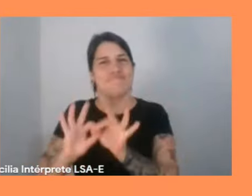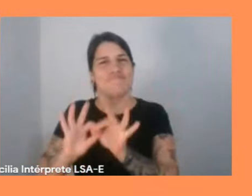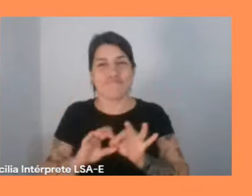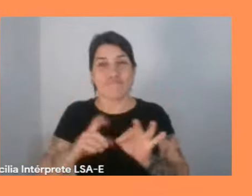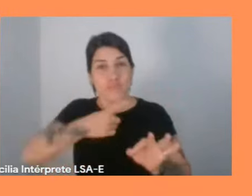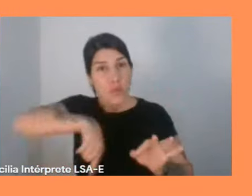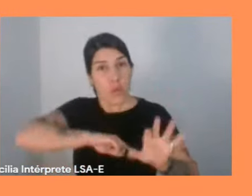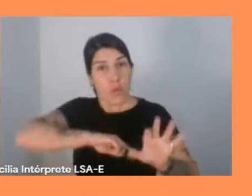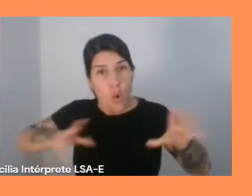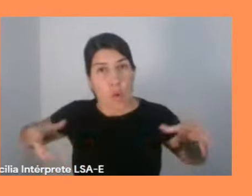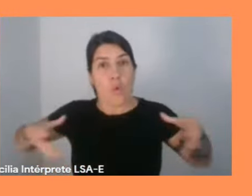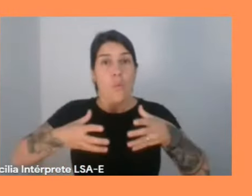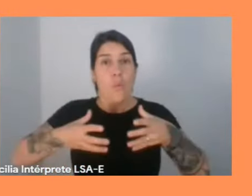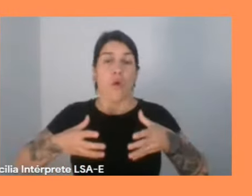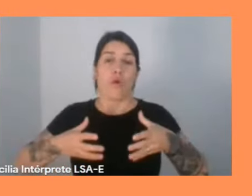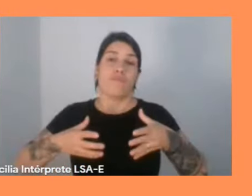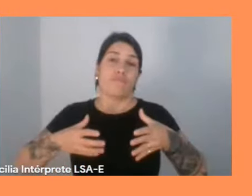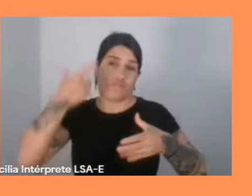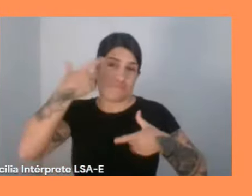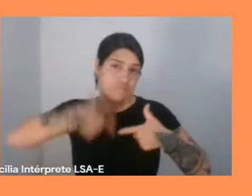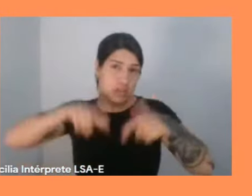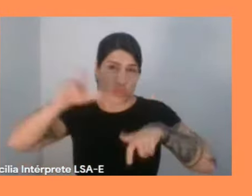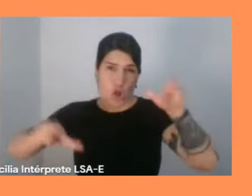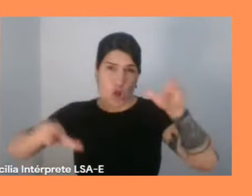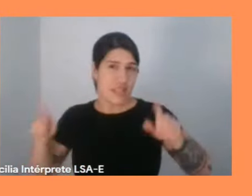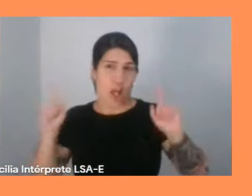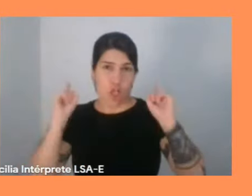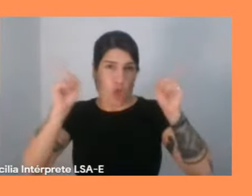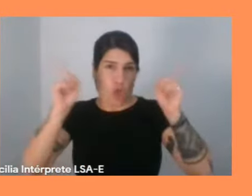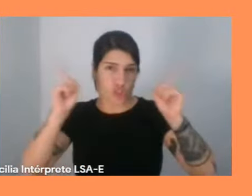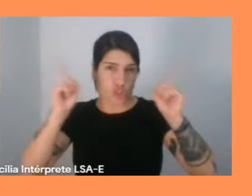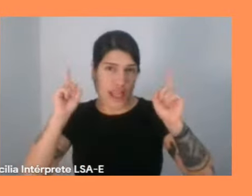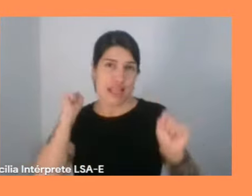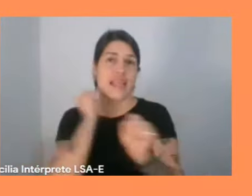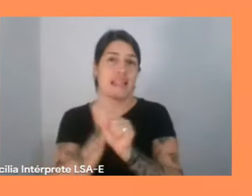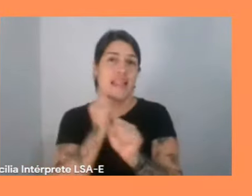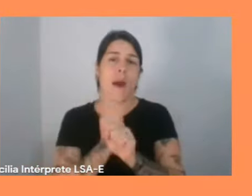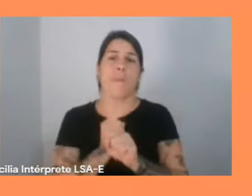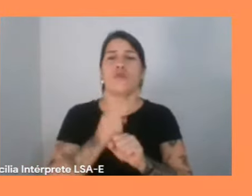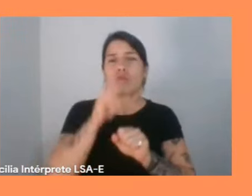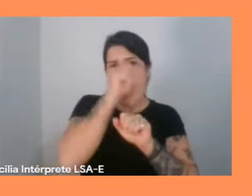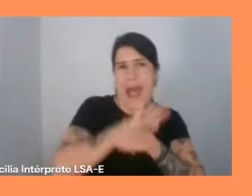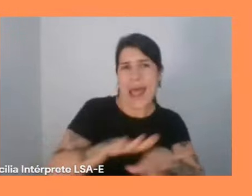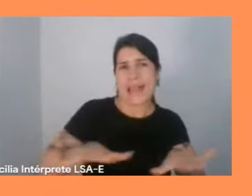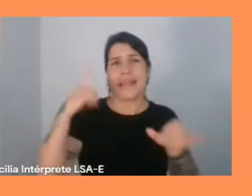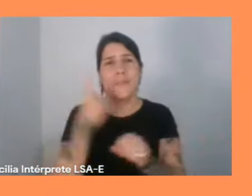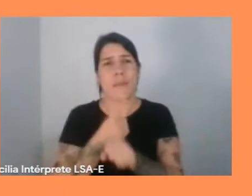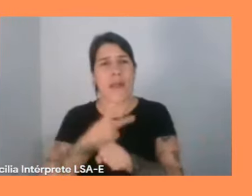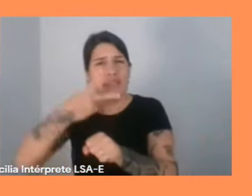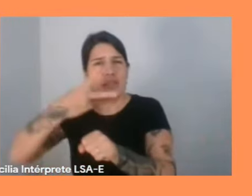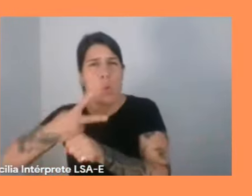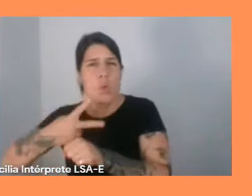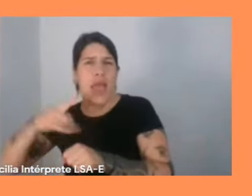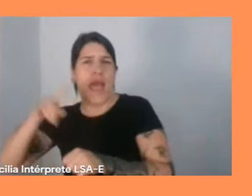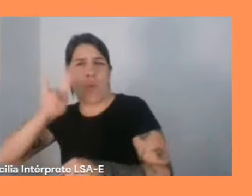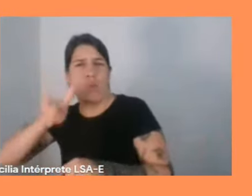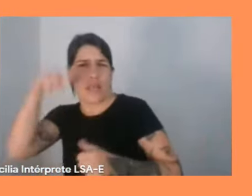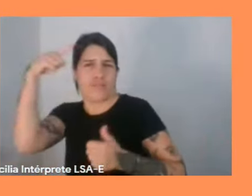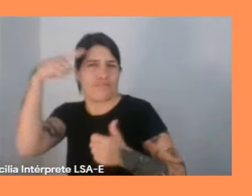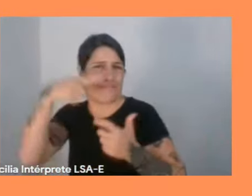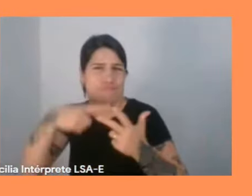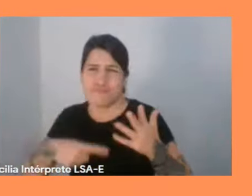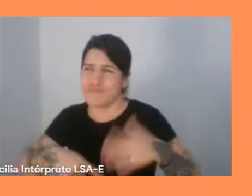trabajamos en todos los niveles y modalidades del sistema educativo, desde el inicial hasta